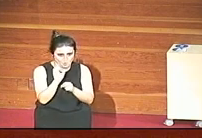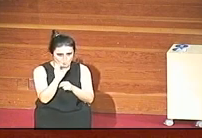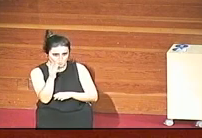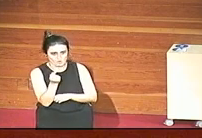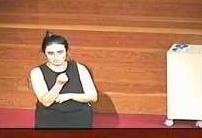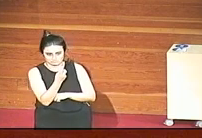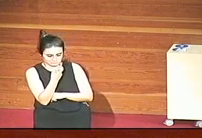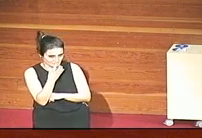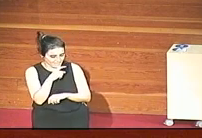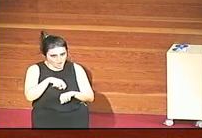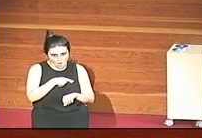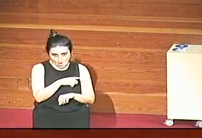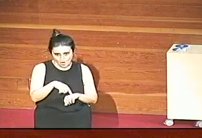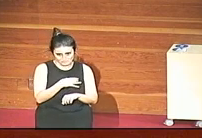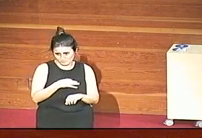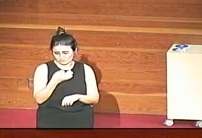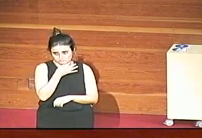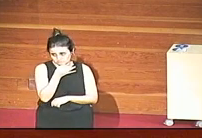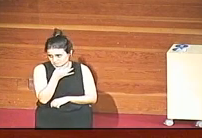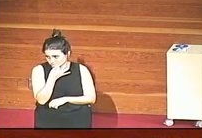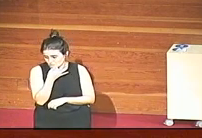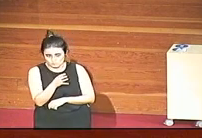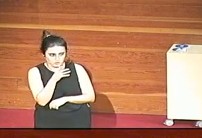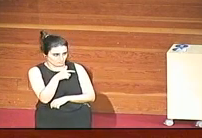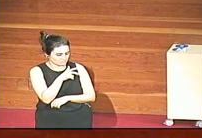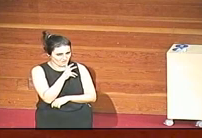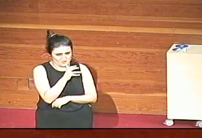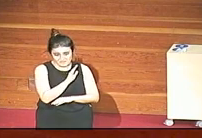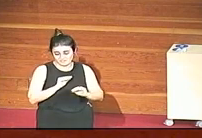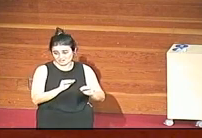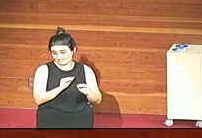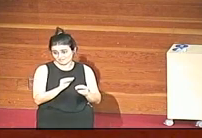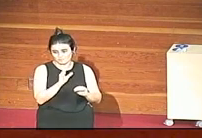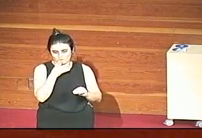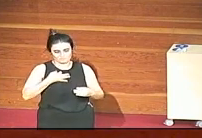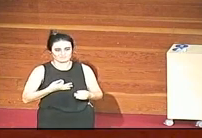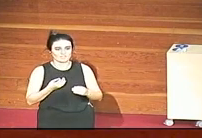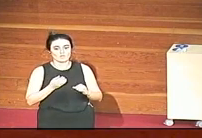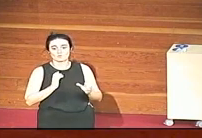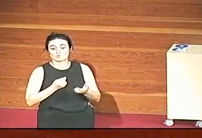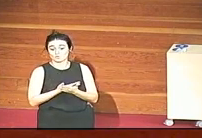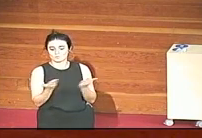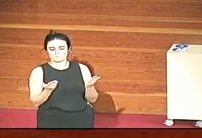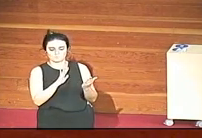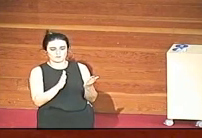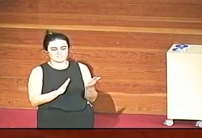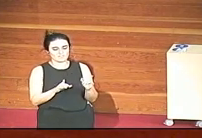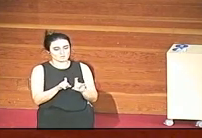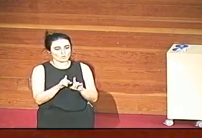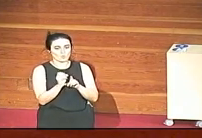bastante lamentable todo lo que lo que parece ellos en los comunicados parece que tiran flores por las